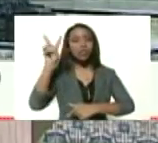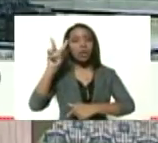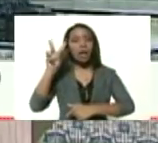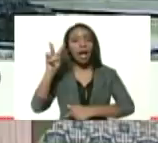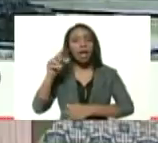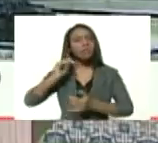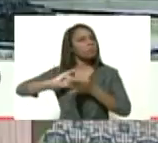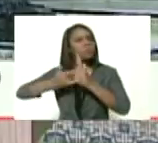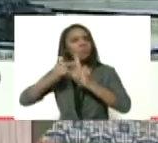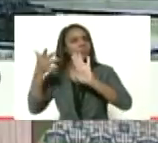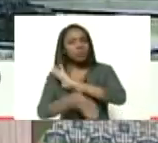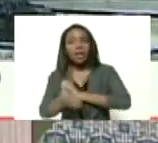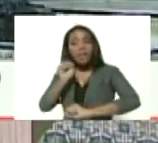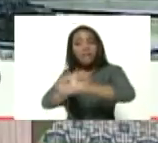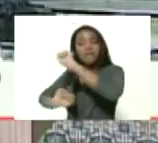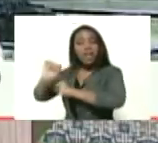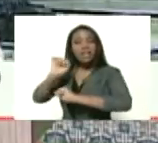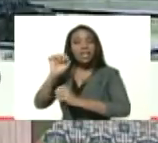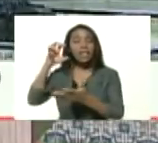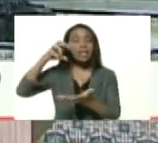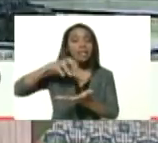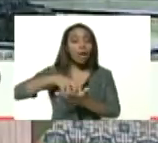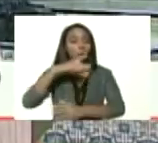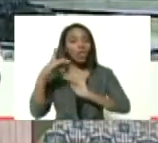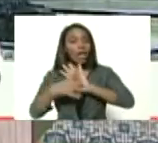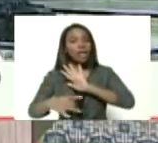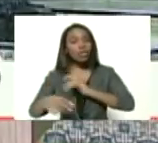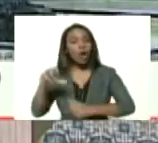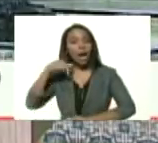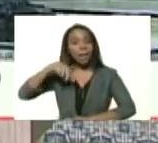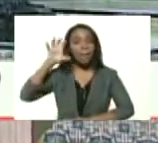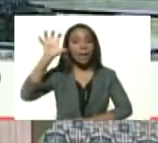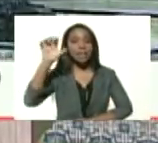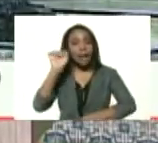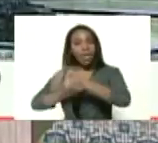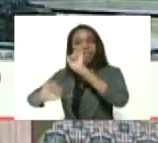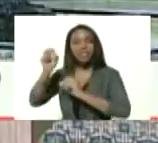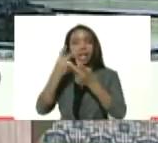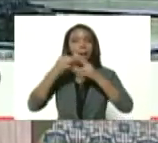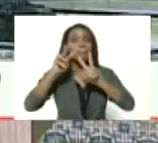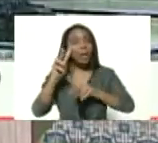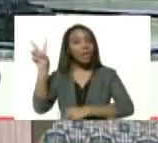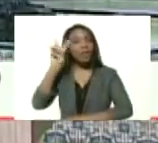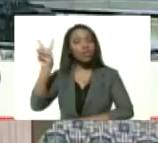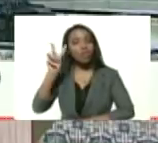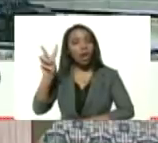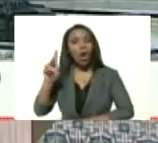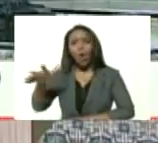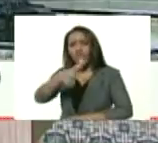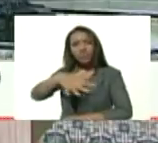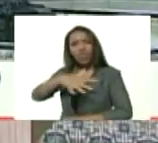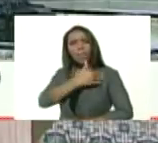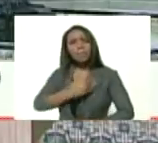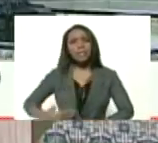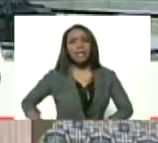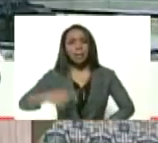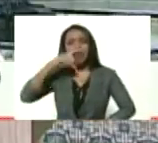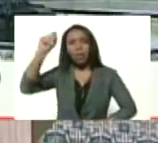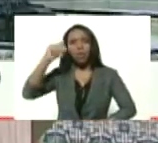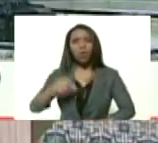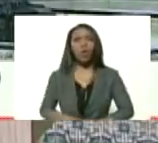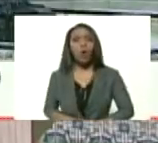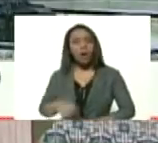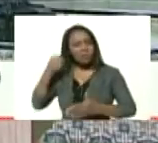que significa la defensa del Estado de Derecho en nuestro país, la defensa de la paz de los venezolanos, donde el presidente Nicolás Maduro